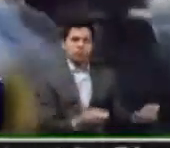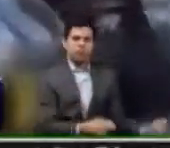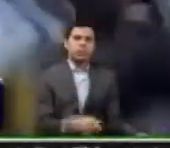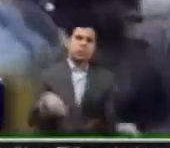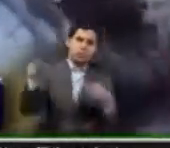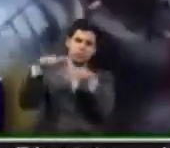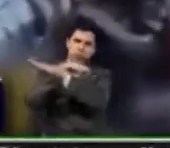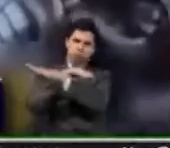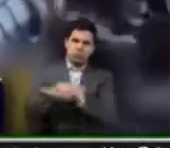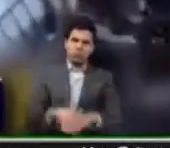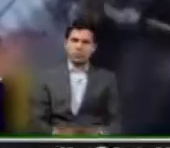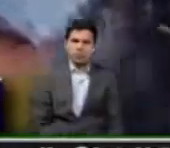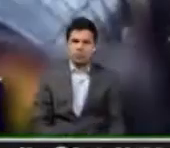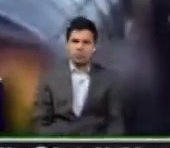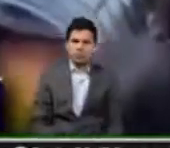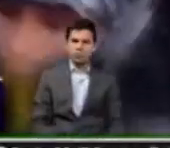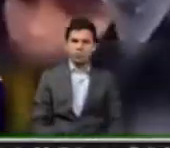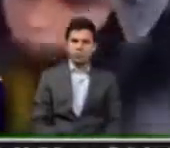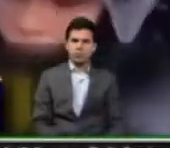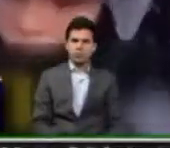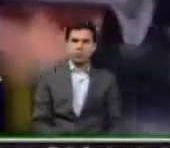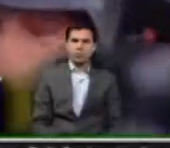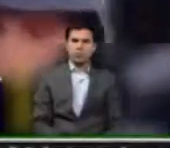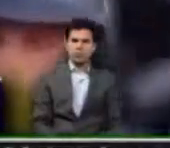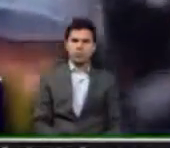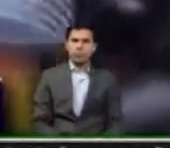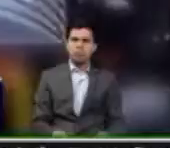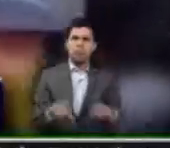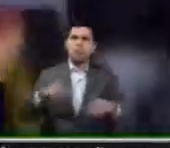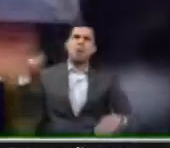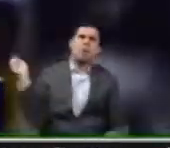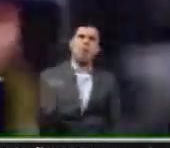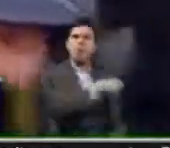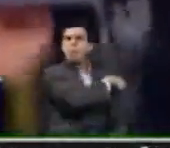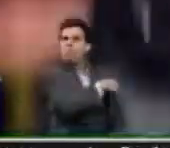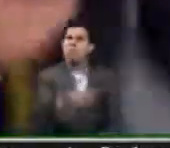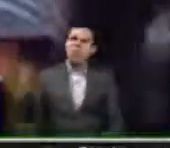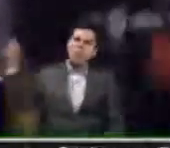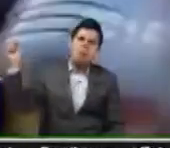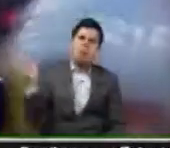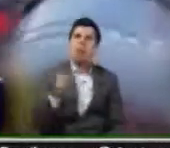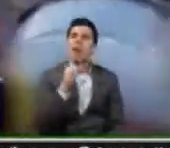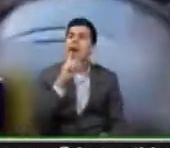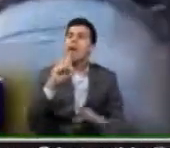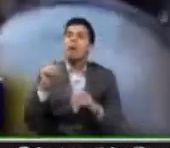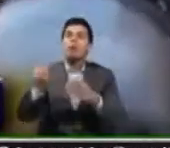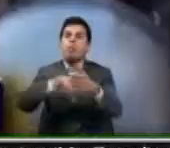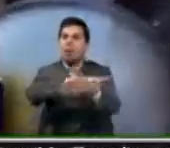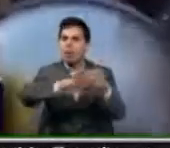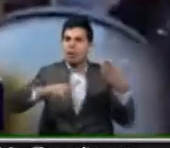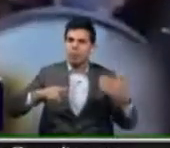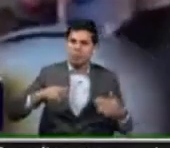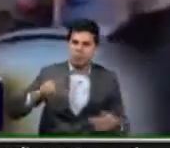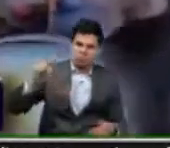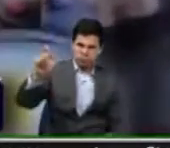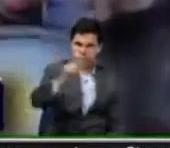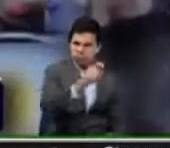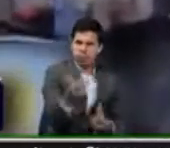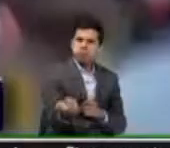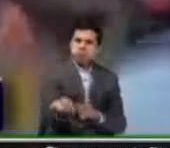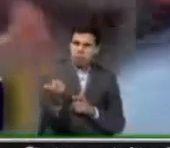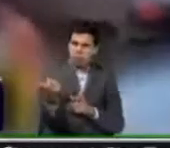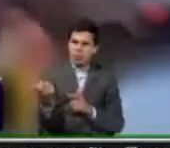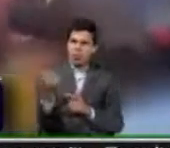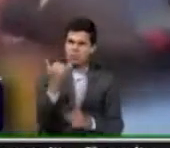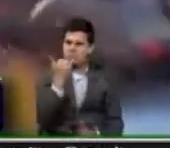tanqueta esa. Y, o sea, le dan bolillo a todo el que se atraviese. O sea, no pueden hablar porque de una vez le están echando gases o le están dando bolillo. Eso no